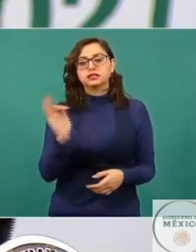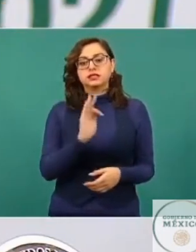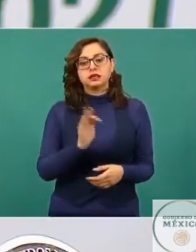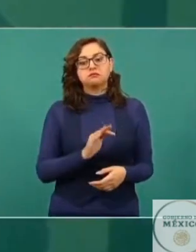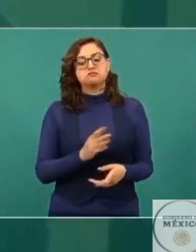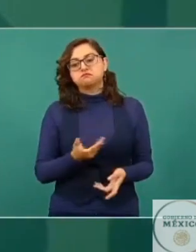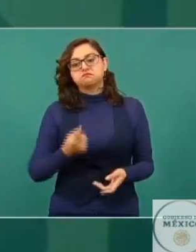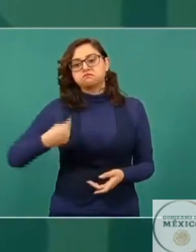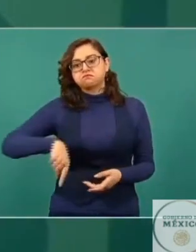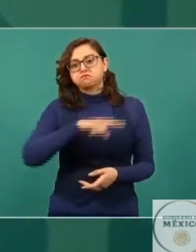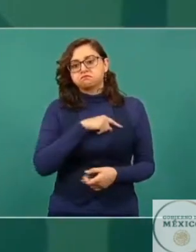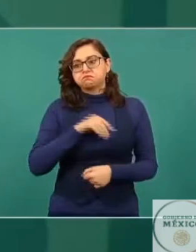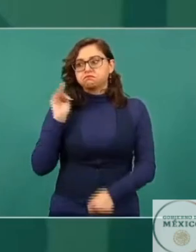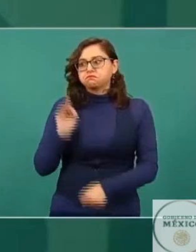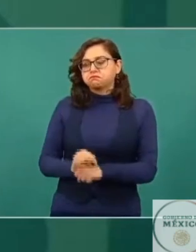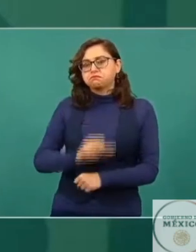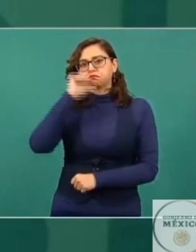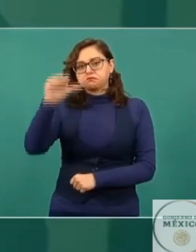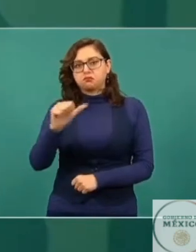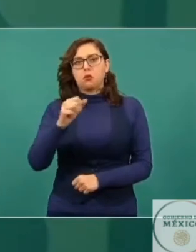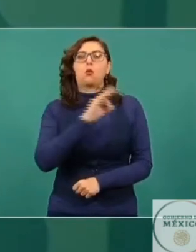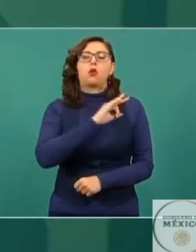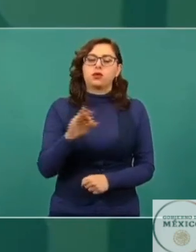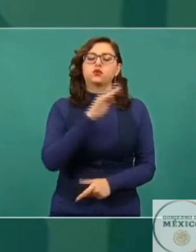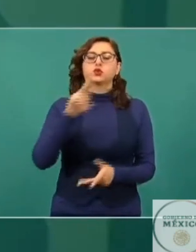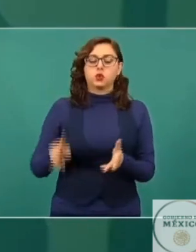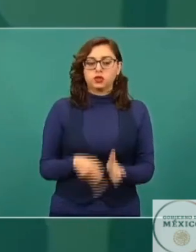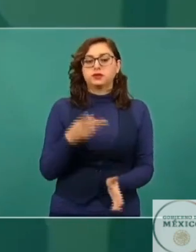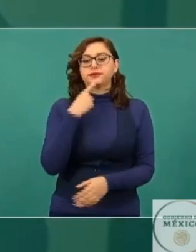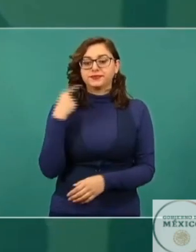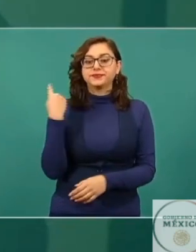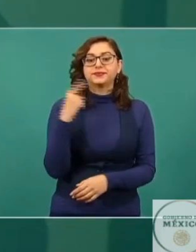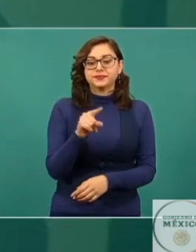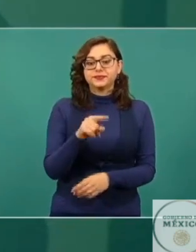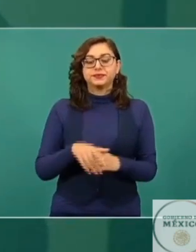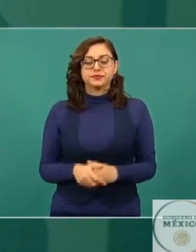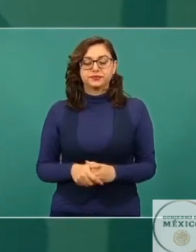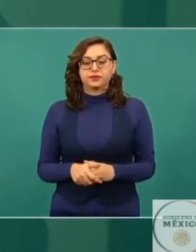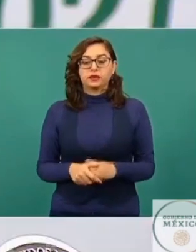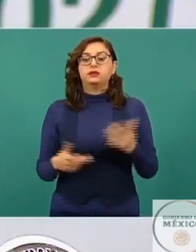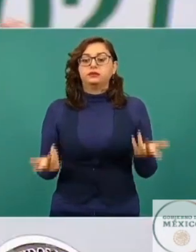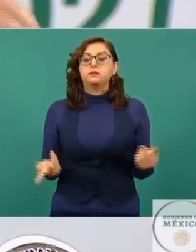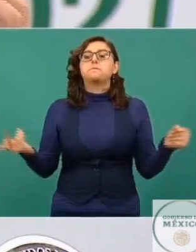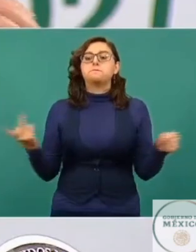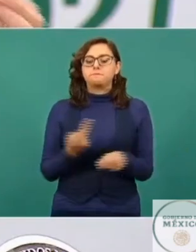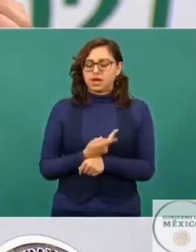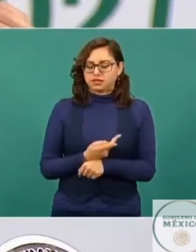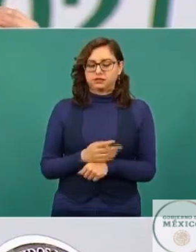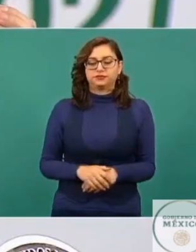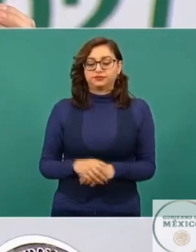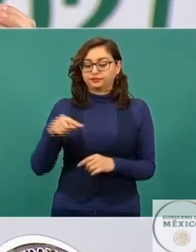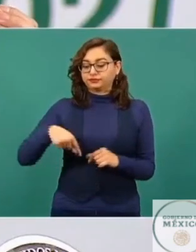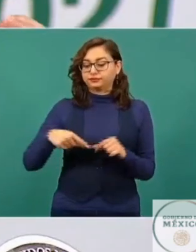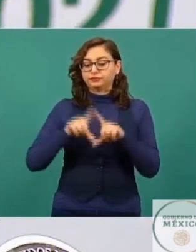queremos llegar con todo esto? A ver, hay un principio. La disponibilidad de armas en